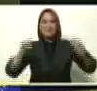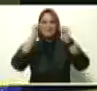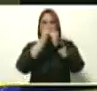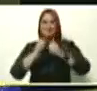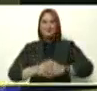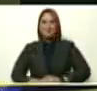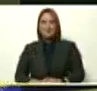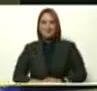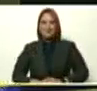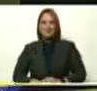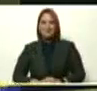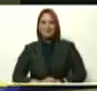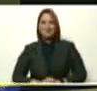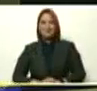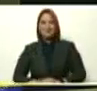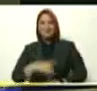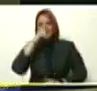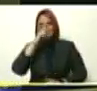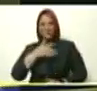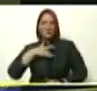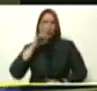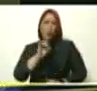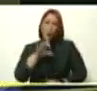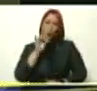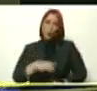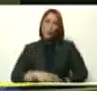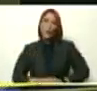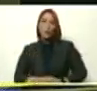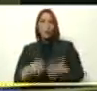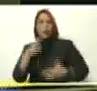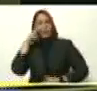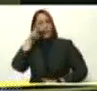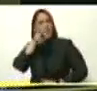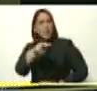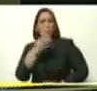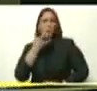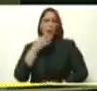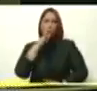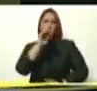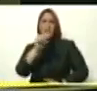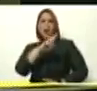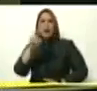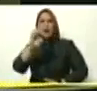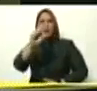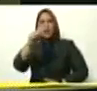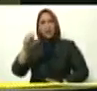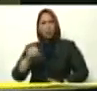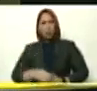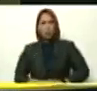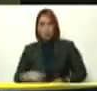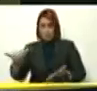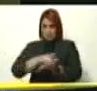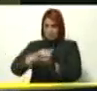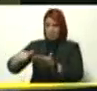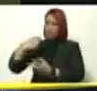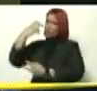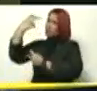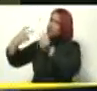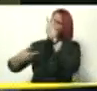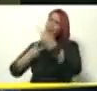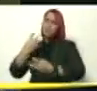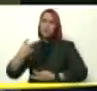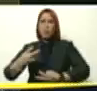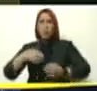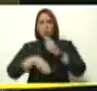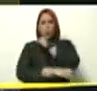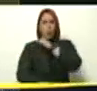Y hemos tenido años de dolor cuando veíamos a Barreto Cira en Miami desangrando a